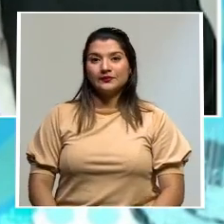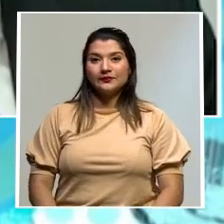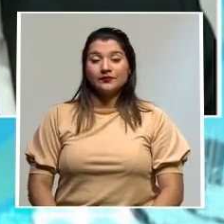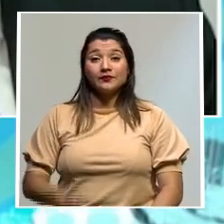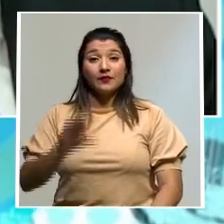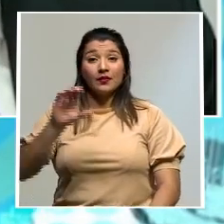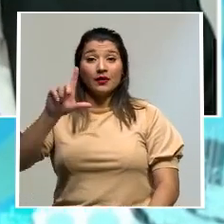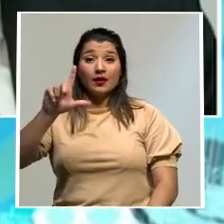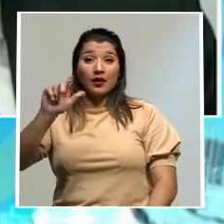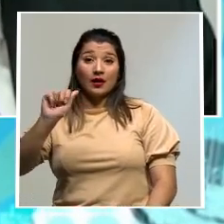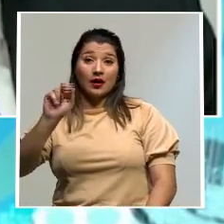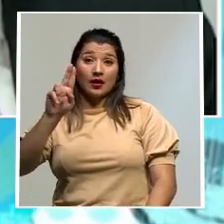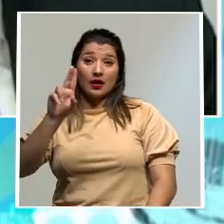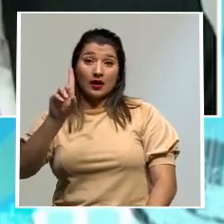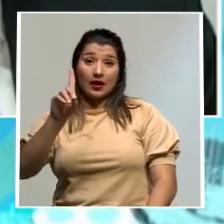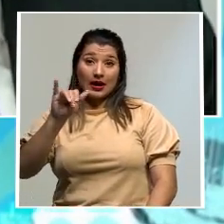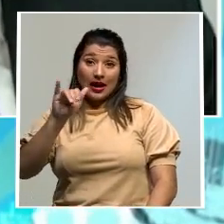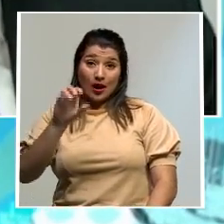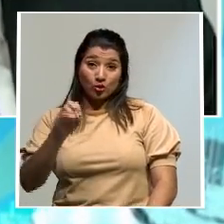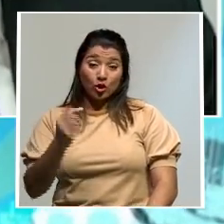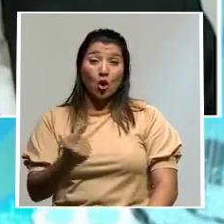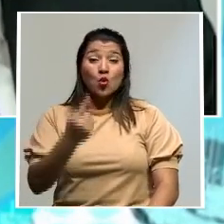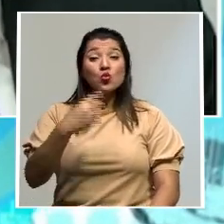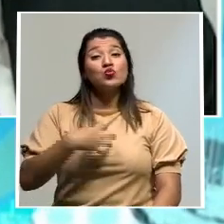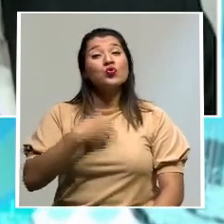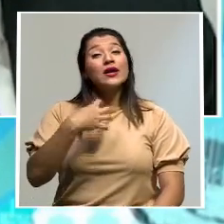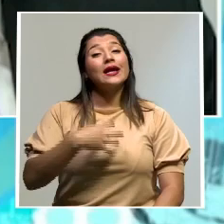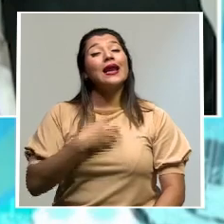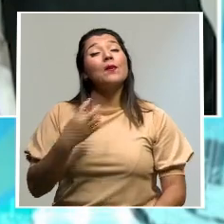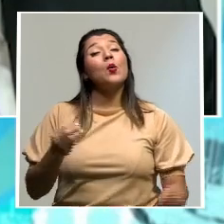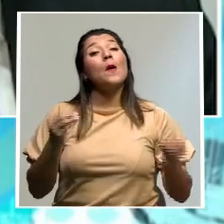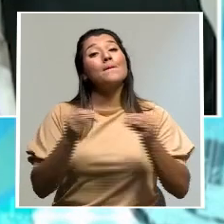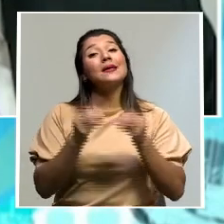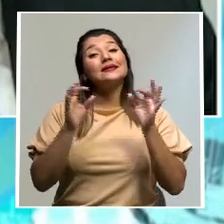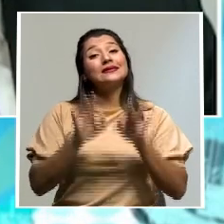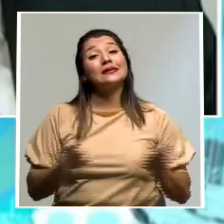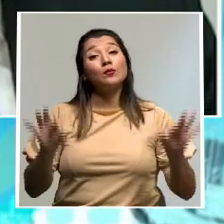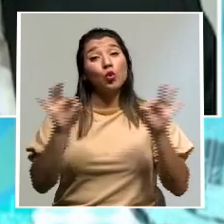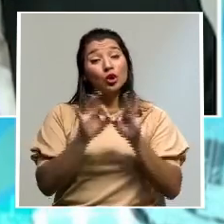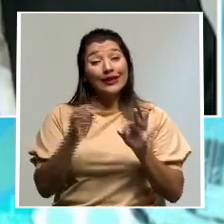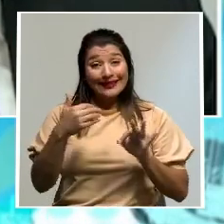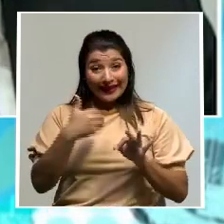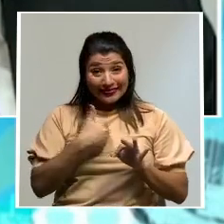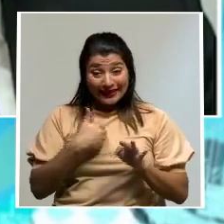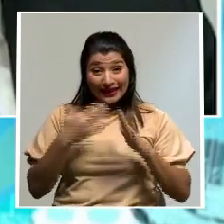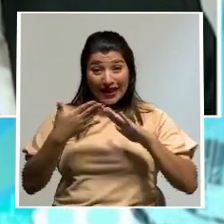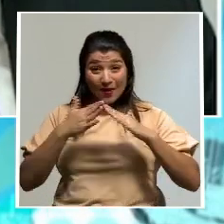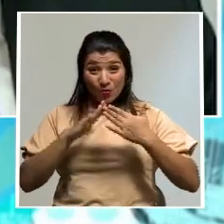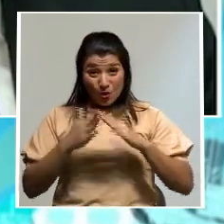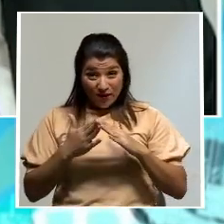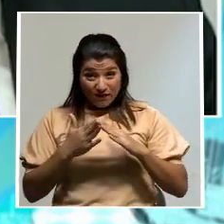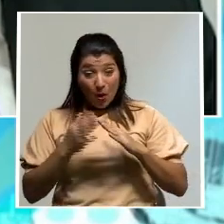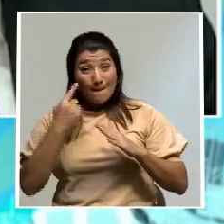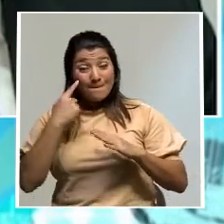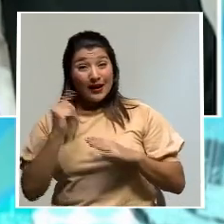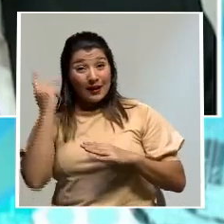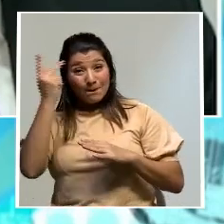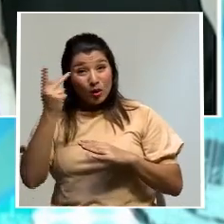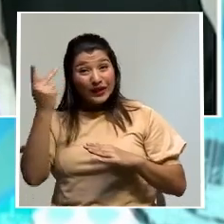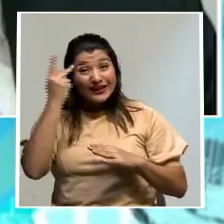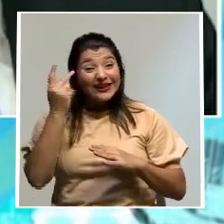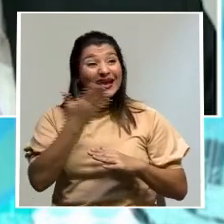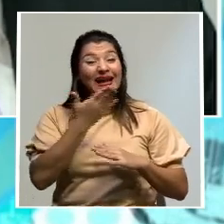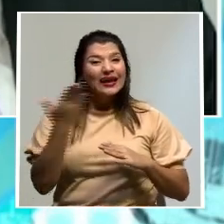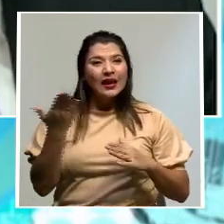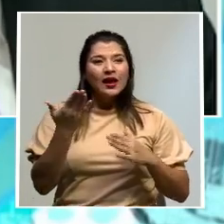Don Claudio, uno de los reclamos más importantes de la ciudadanía, la clase política, es la transparencia. Para